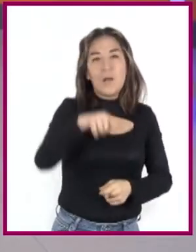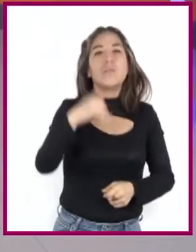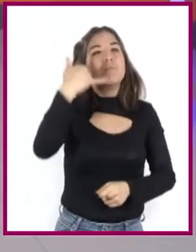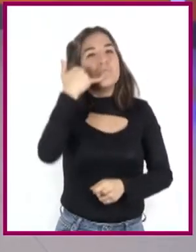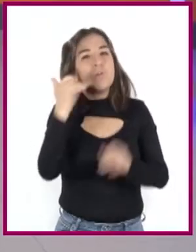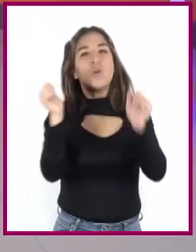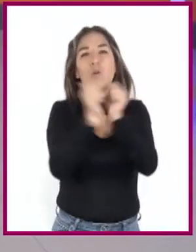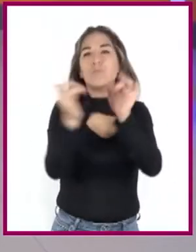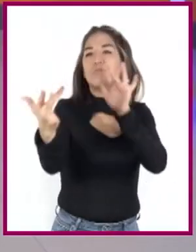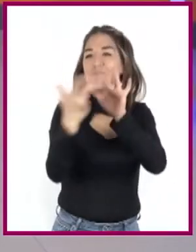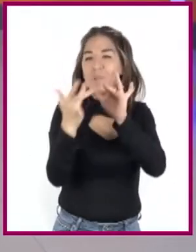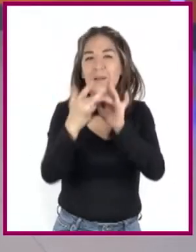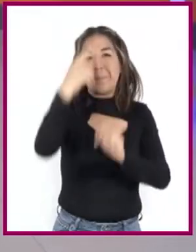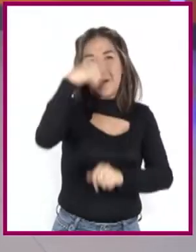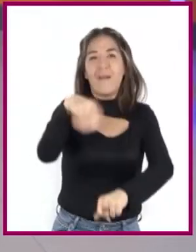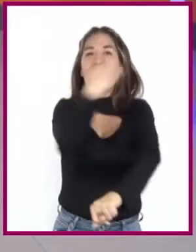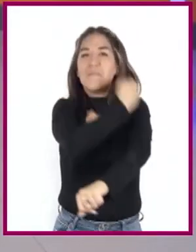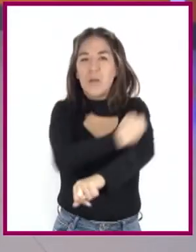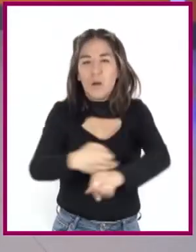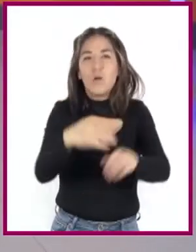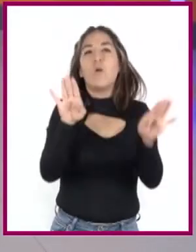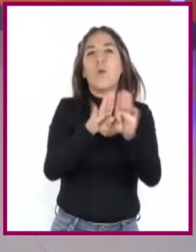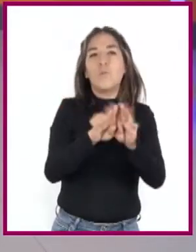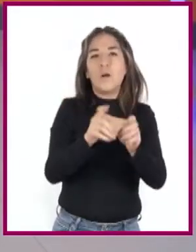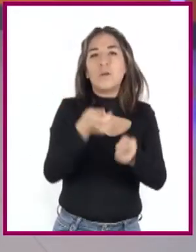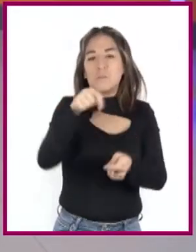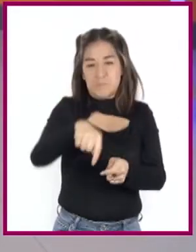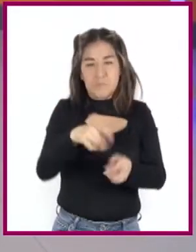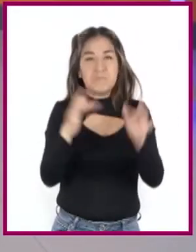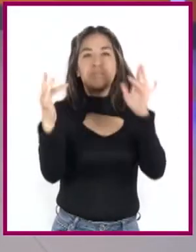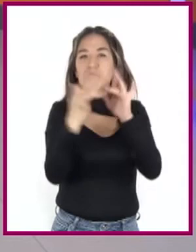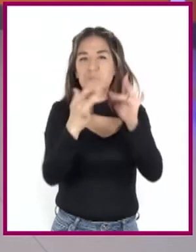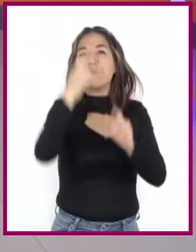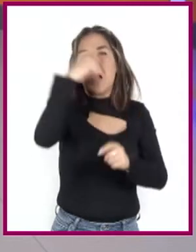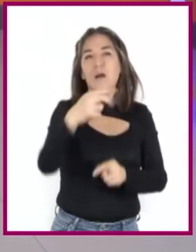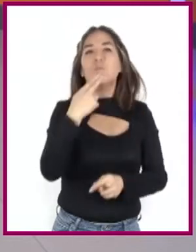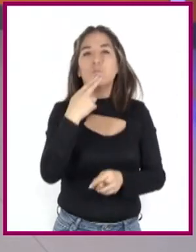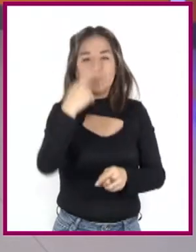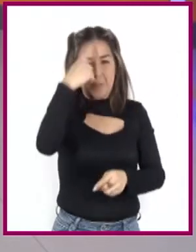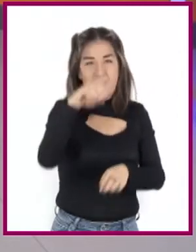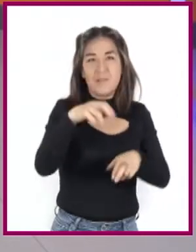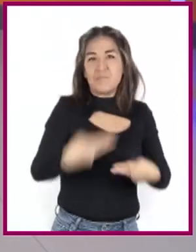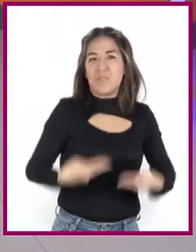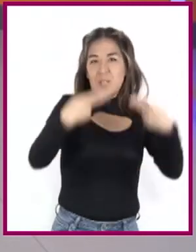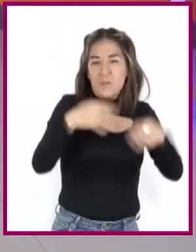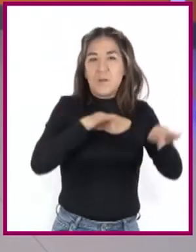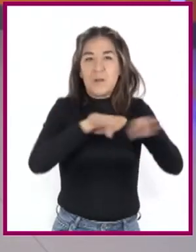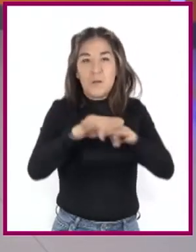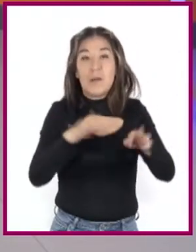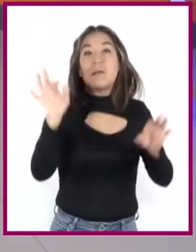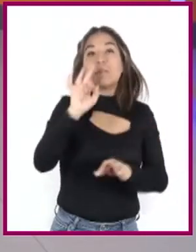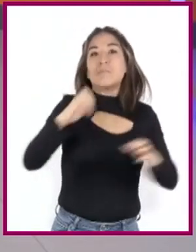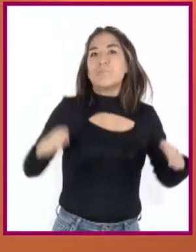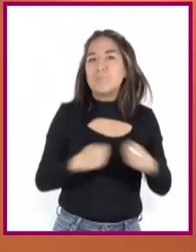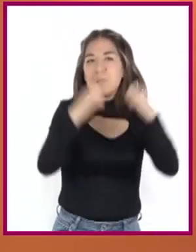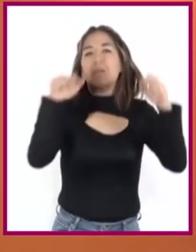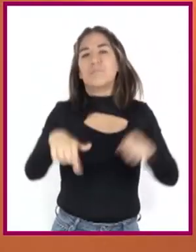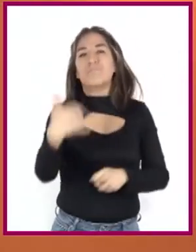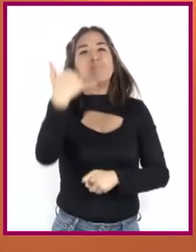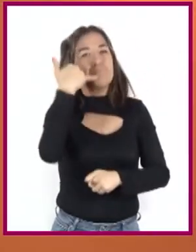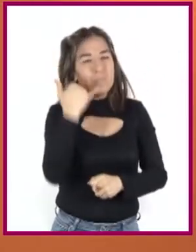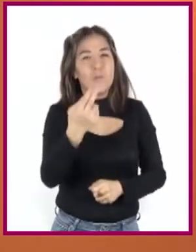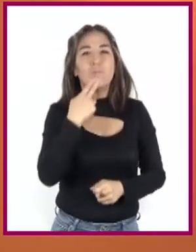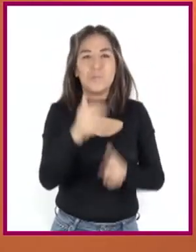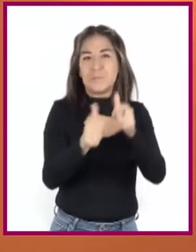con miembros de la familia, conducir negocios y con el fin de tener acceso a un teléfono en caso de una emergencia.